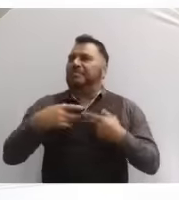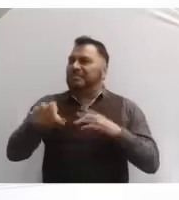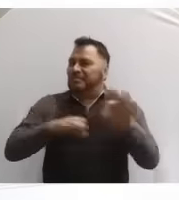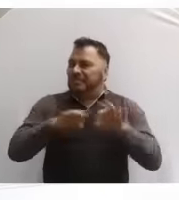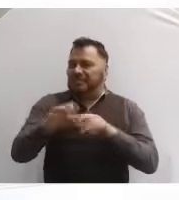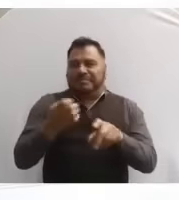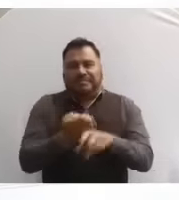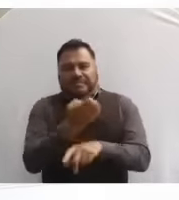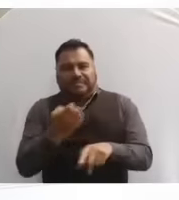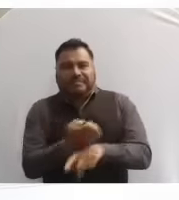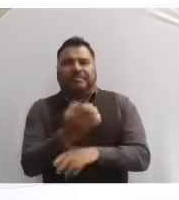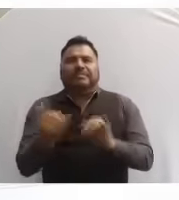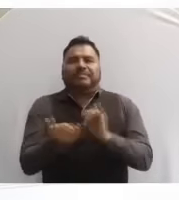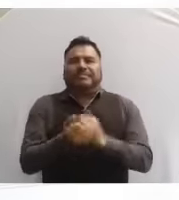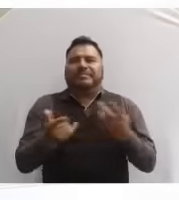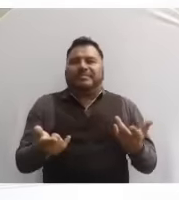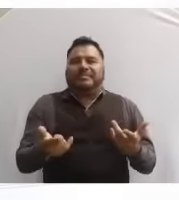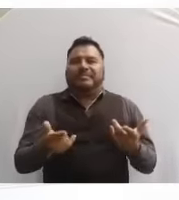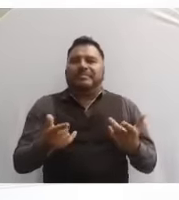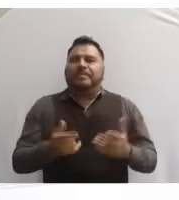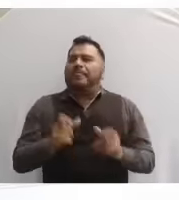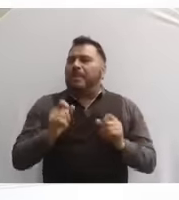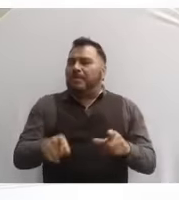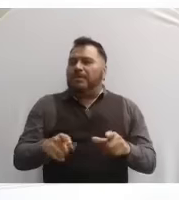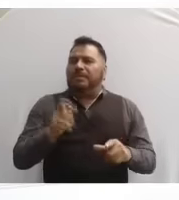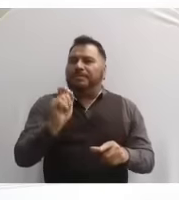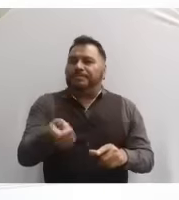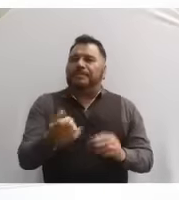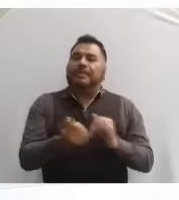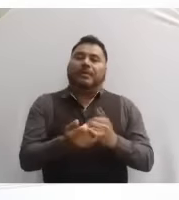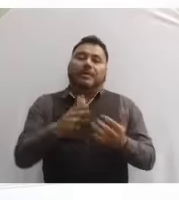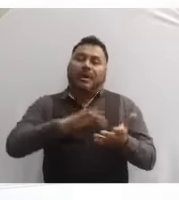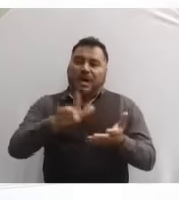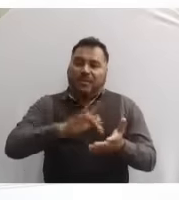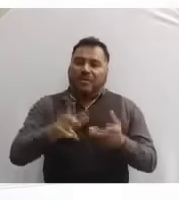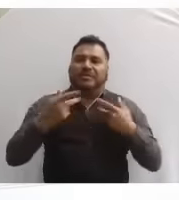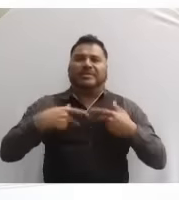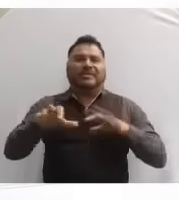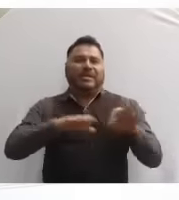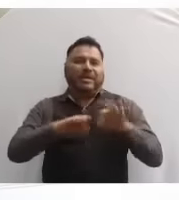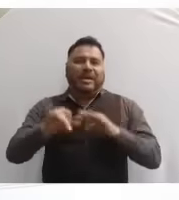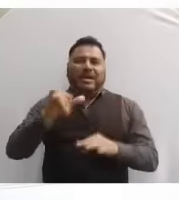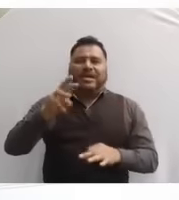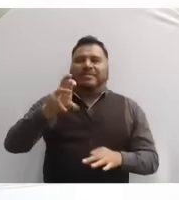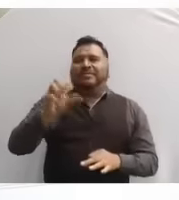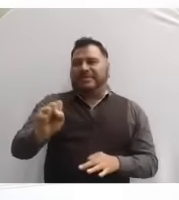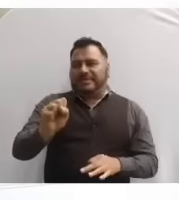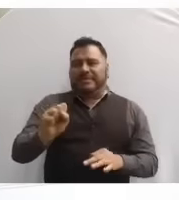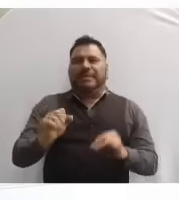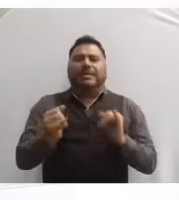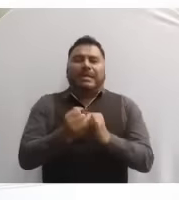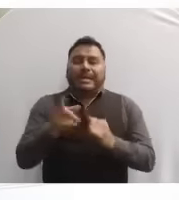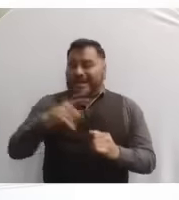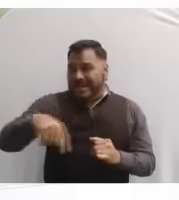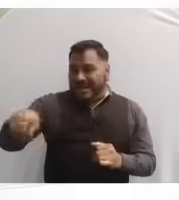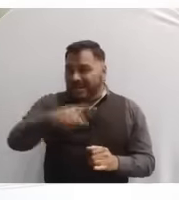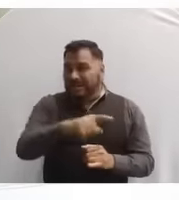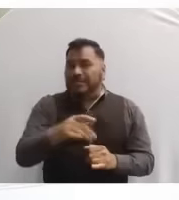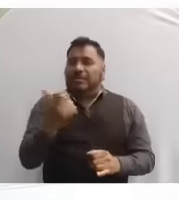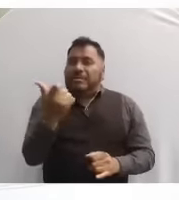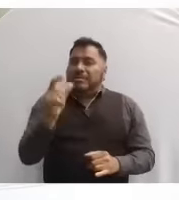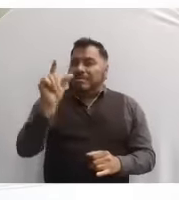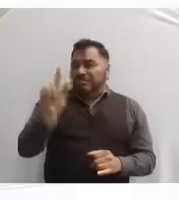del Estado, que las pensiones de los trabajadores del IMSS, que van a ser